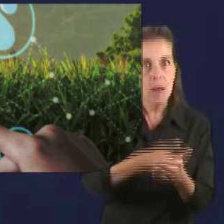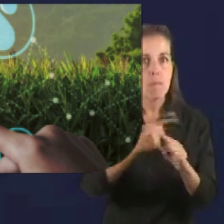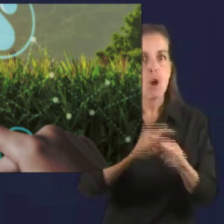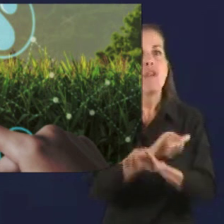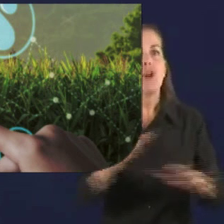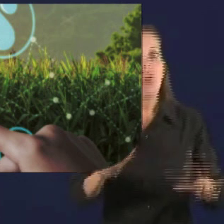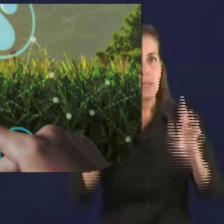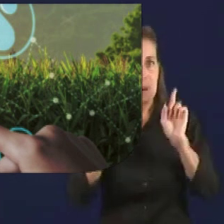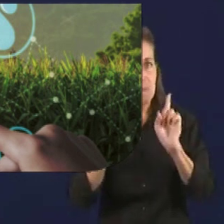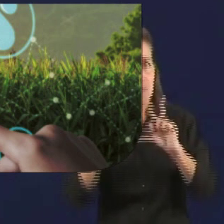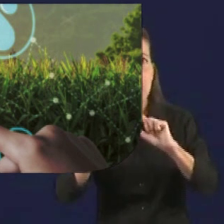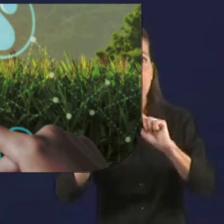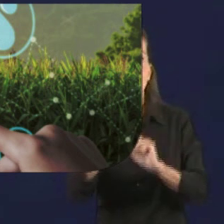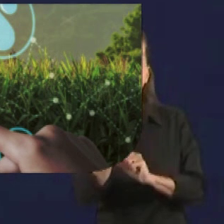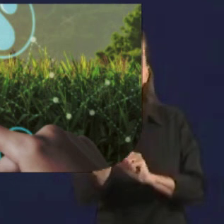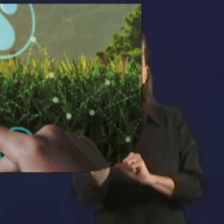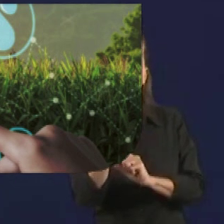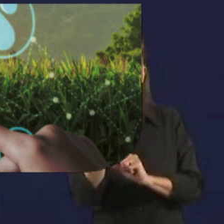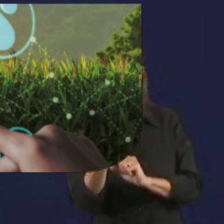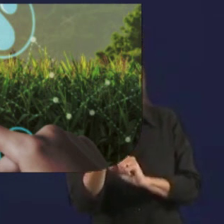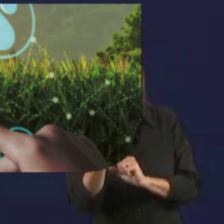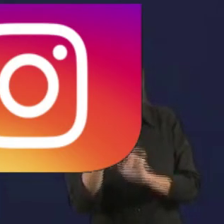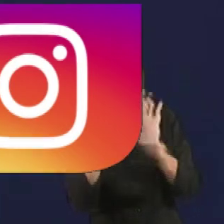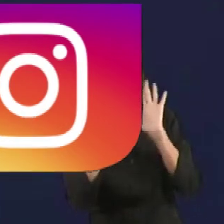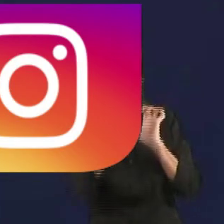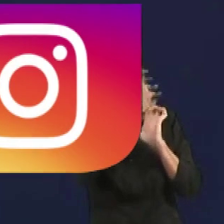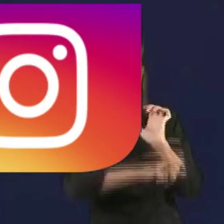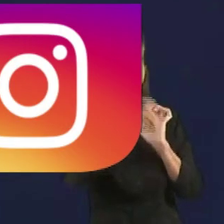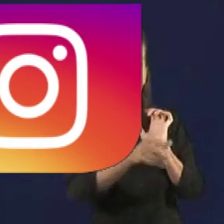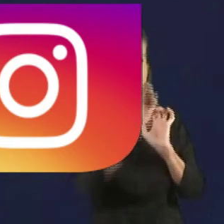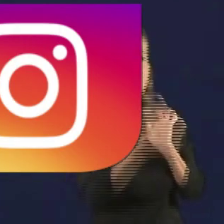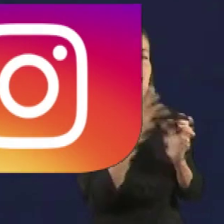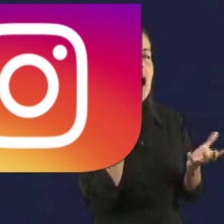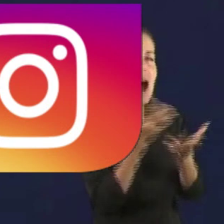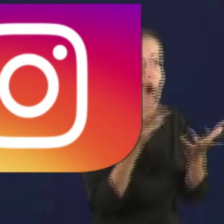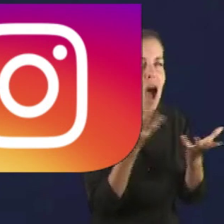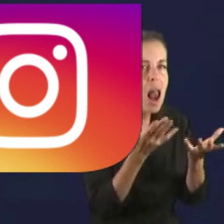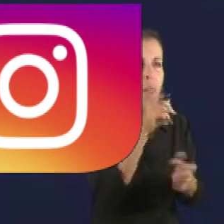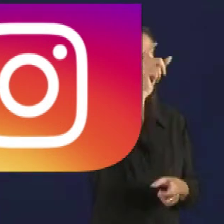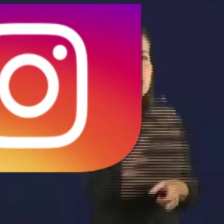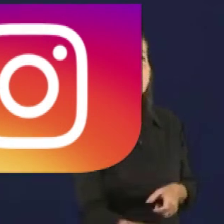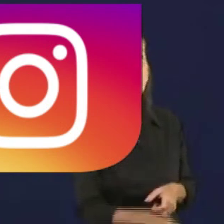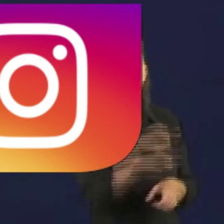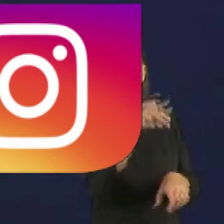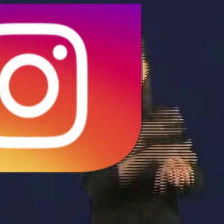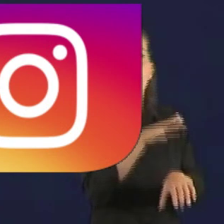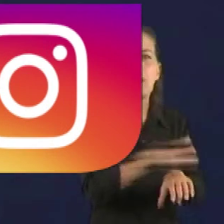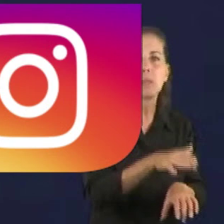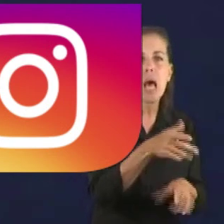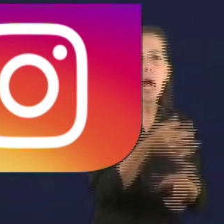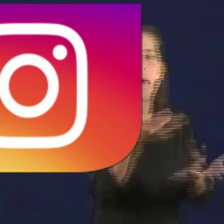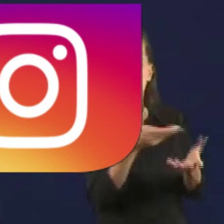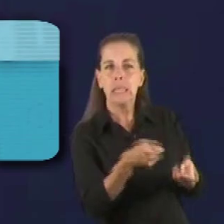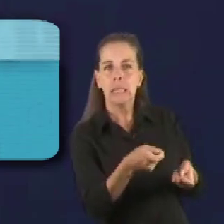siendo, para quien lo desee, anónima y, por supuesto, es gratuita. Les recuerdo a todos, el hecho produjo la pérdida